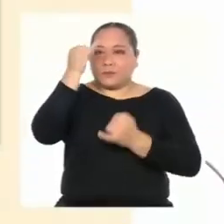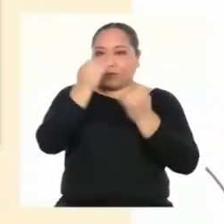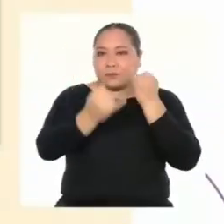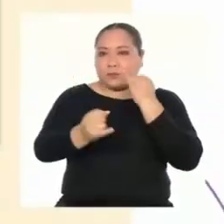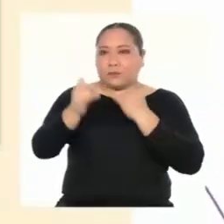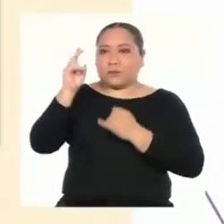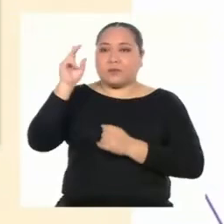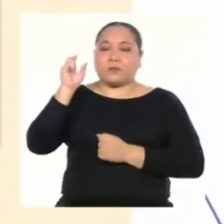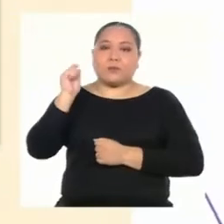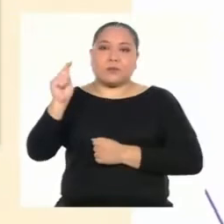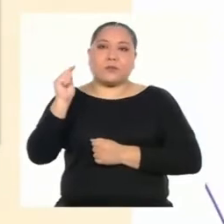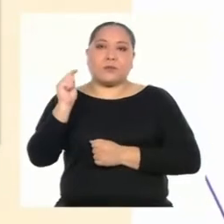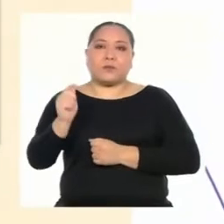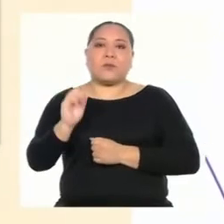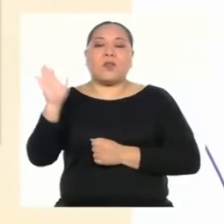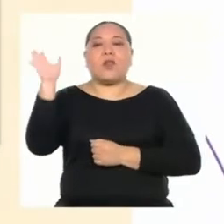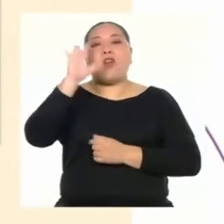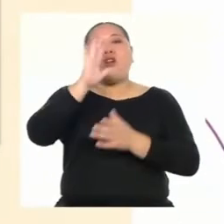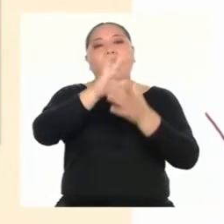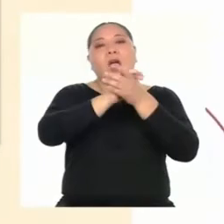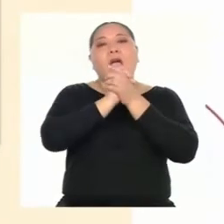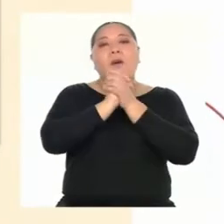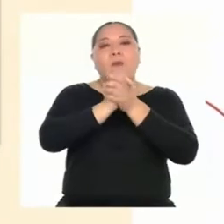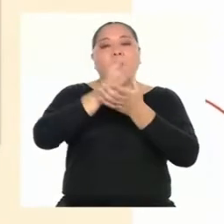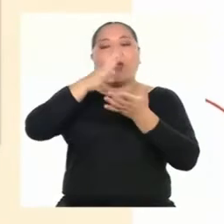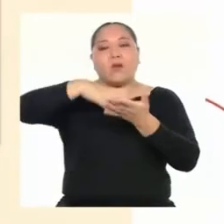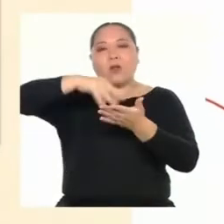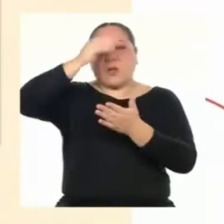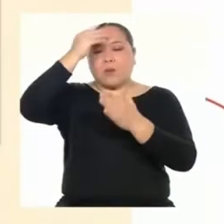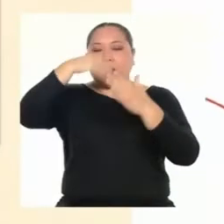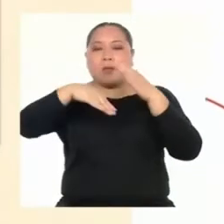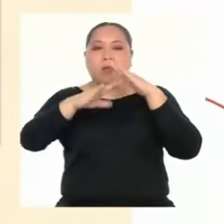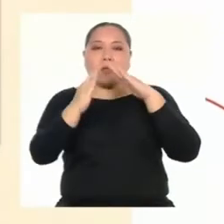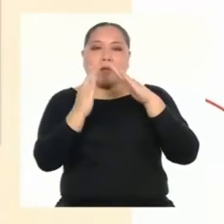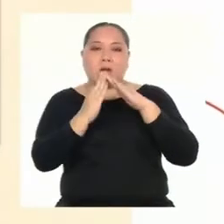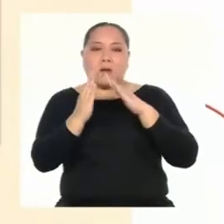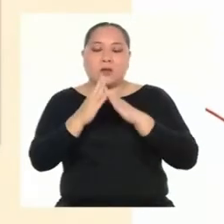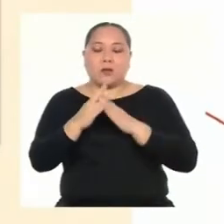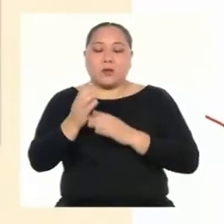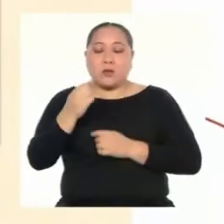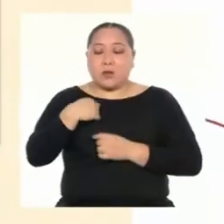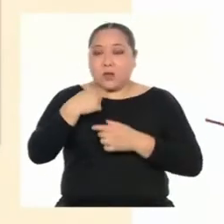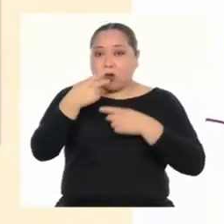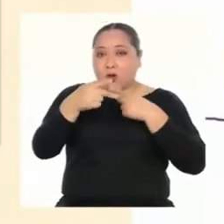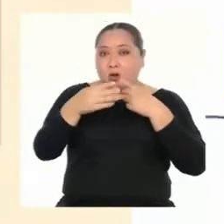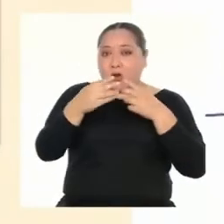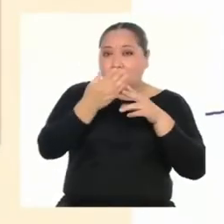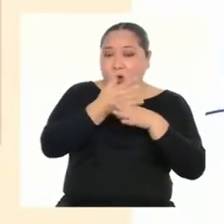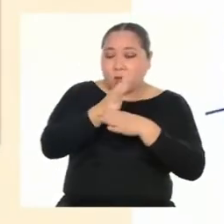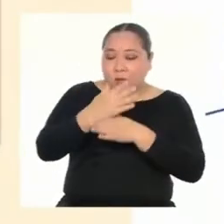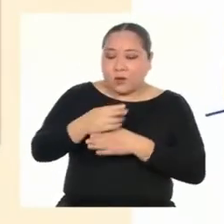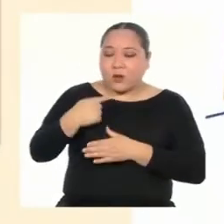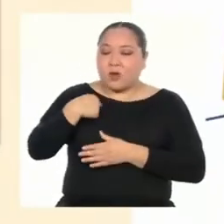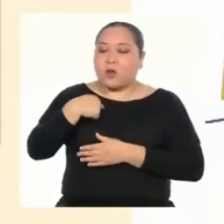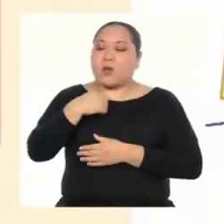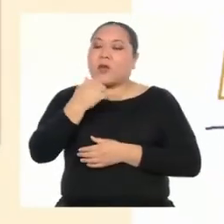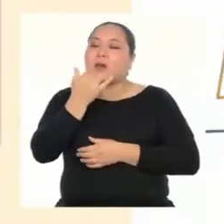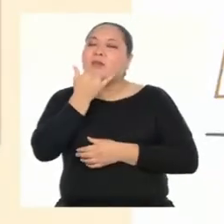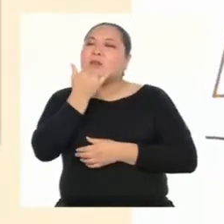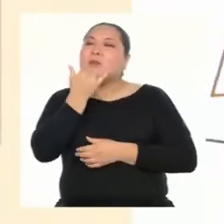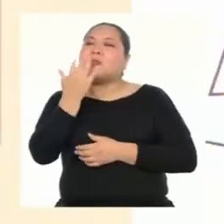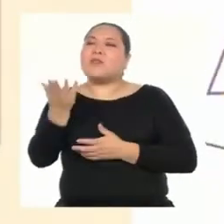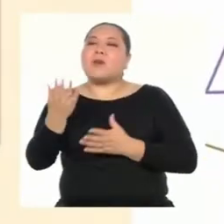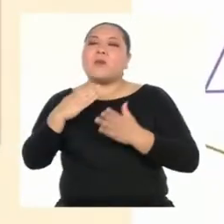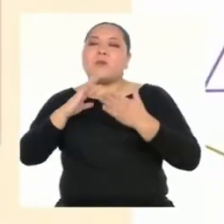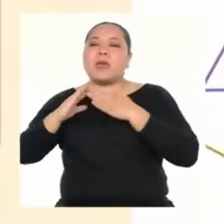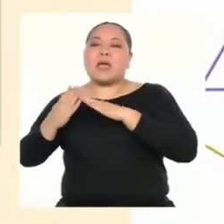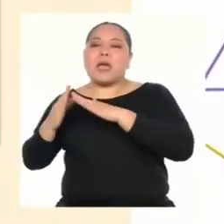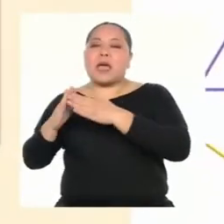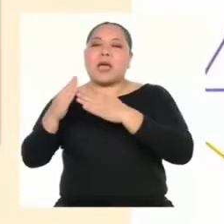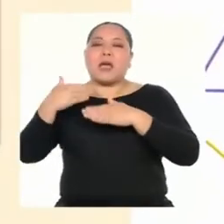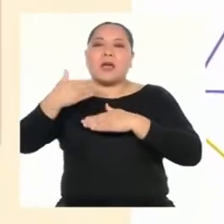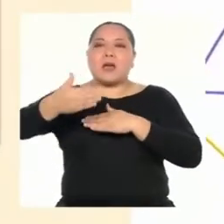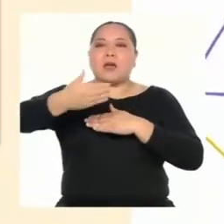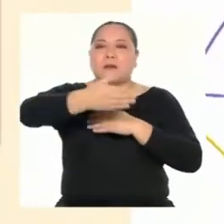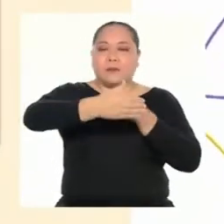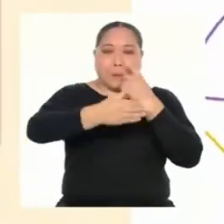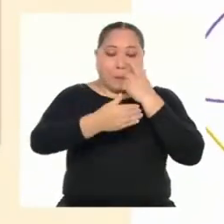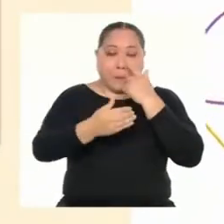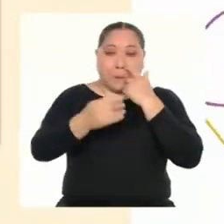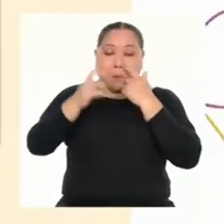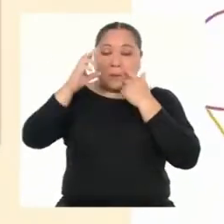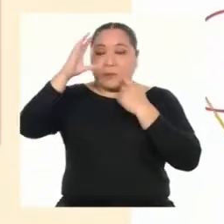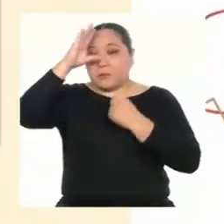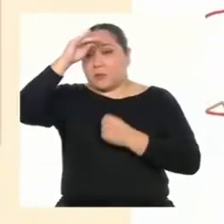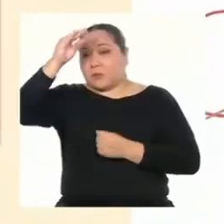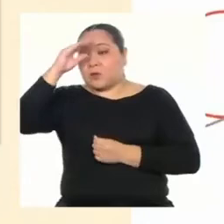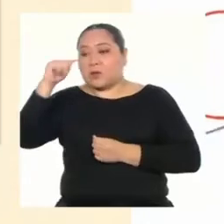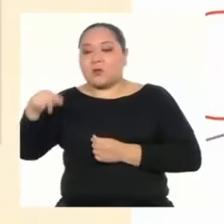Hola, amigas y amigos de Aprende en Casa. Quisiera compartir lo que pasaba en mi barrio. Unos chicos de por acá molestaban a uno de